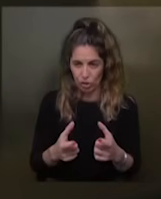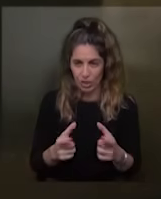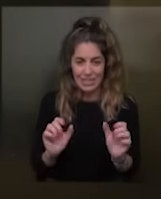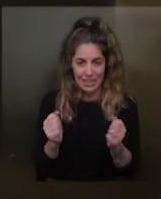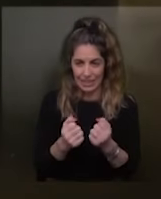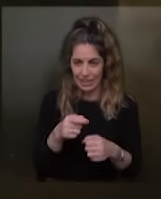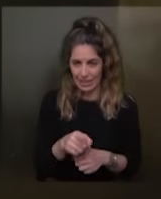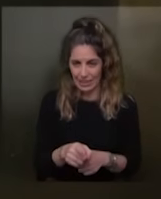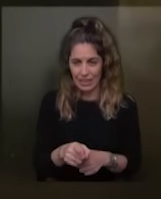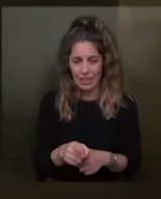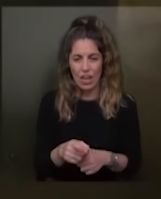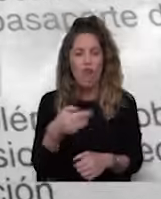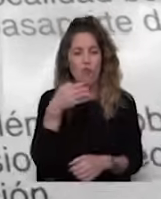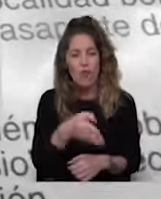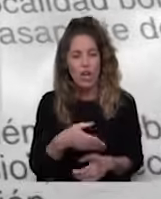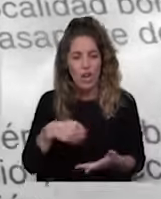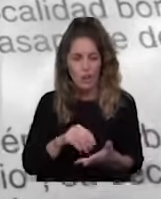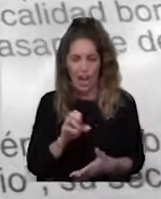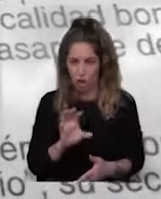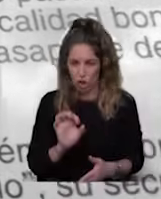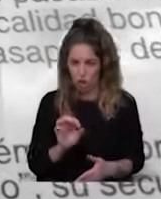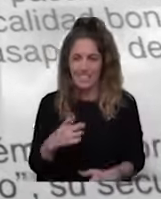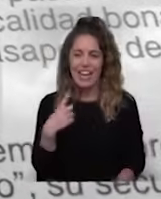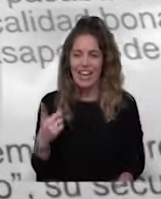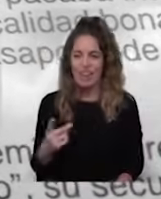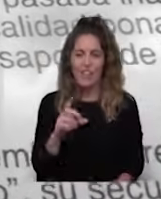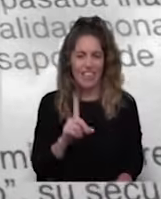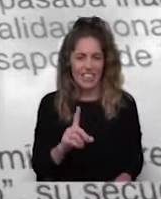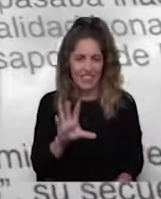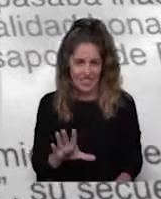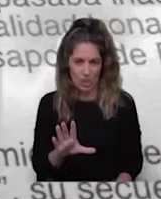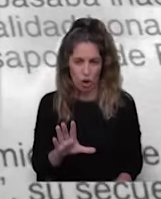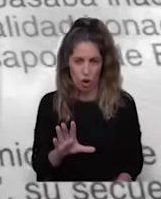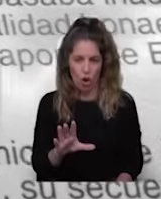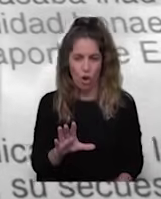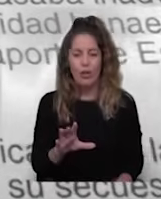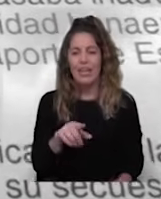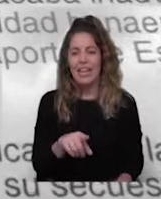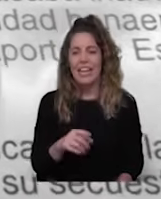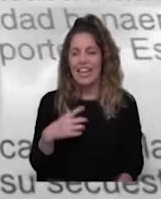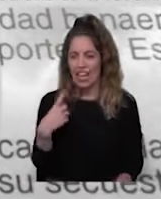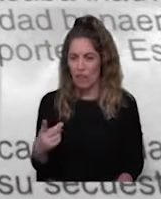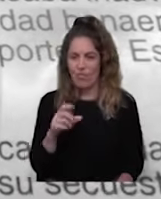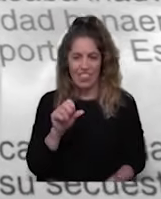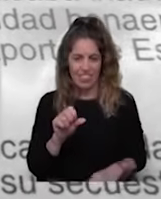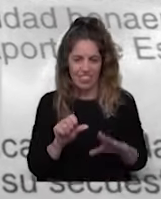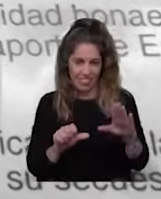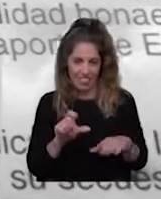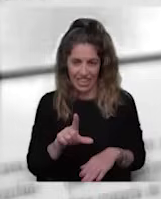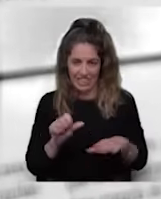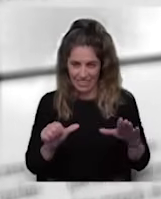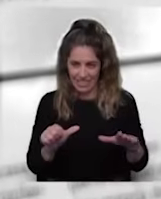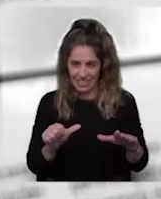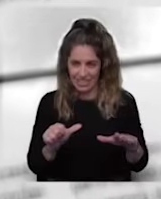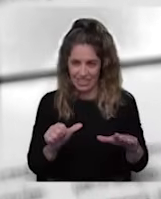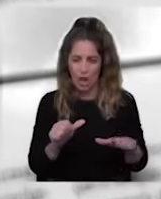compartimentada concurrieron además de crosas El jefe del d5 comisario Campos hermida El jefe del se comisario José